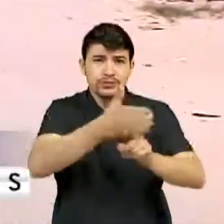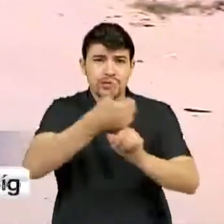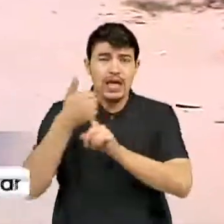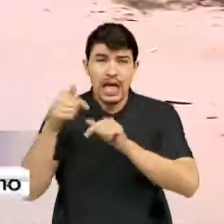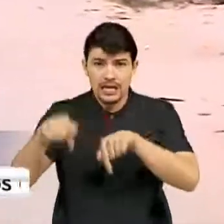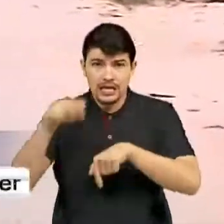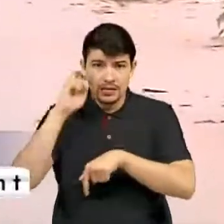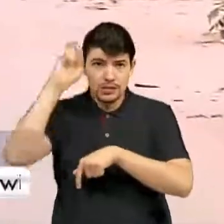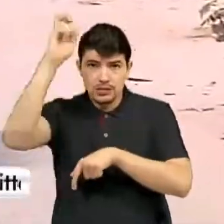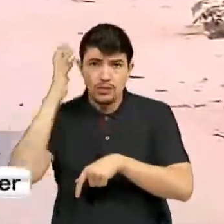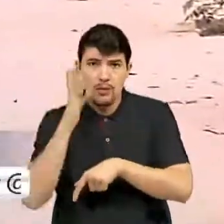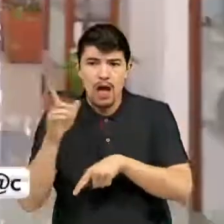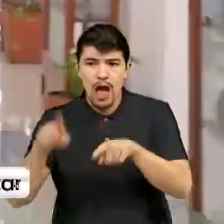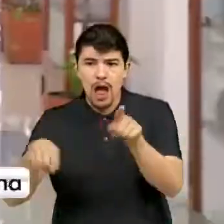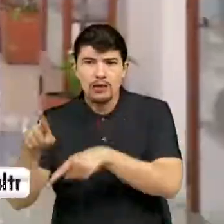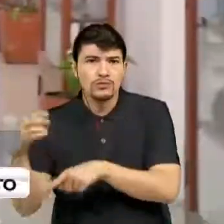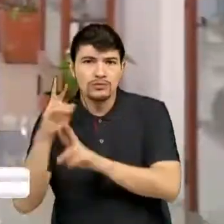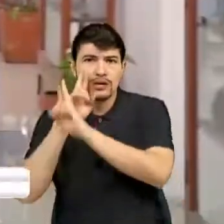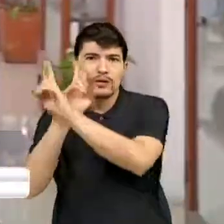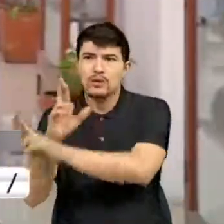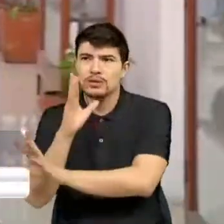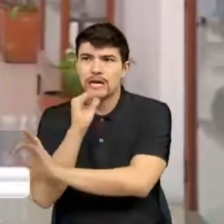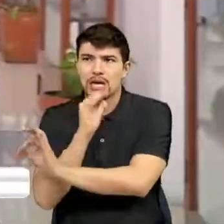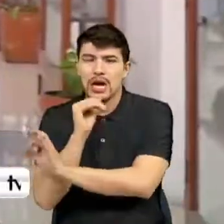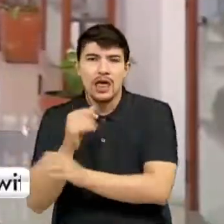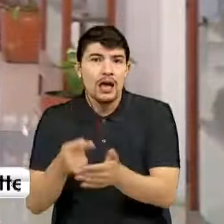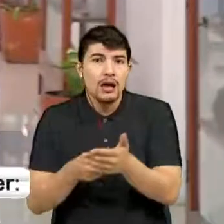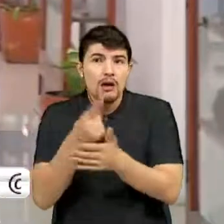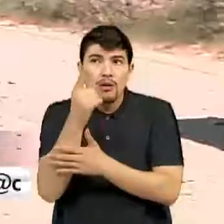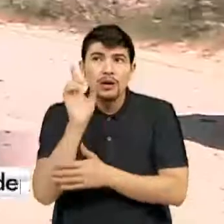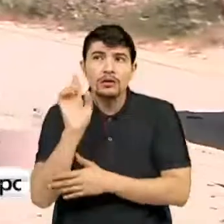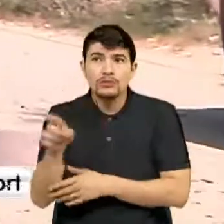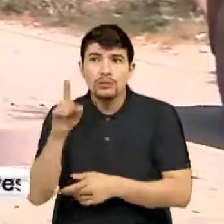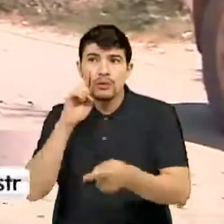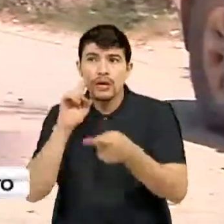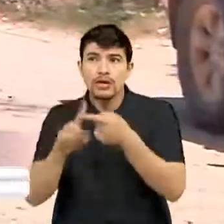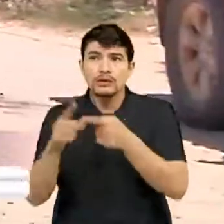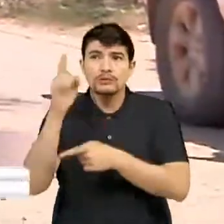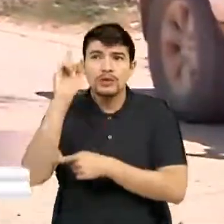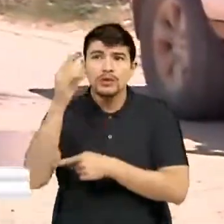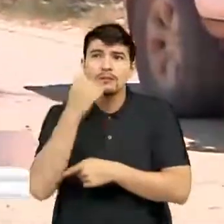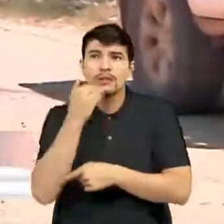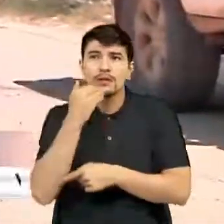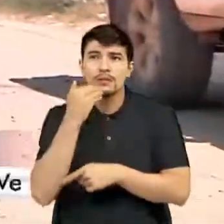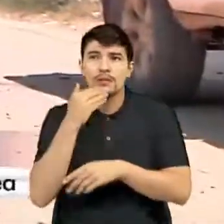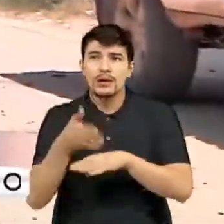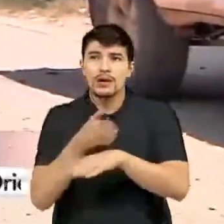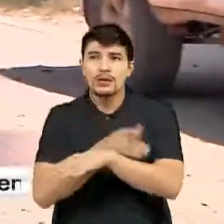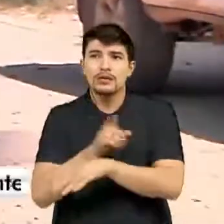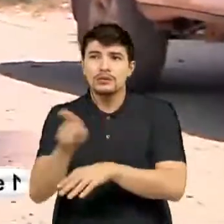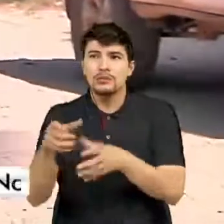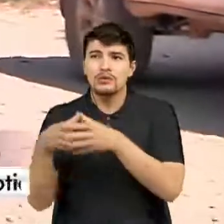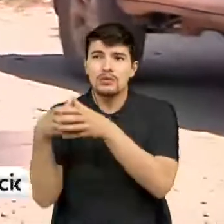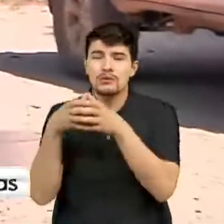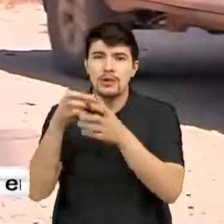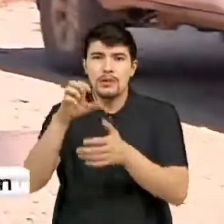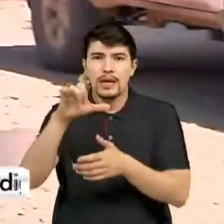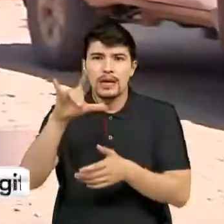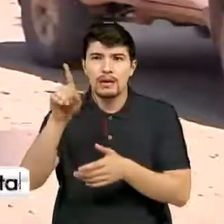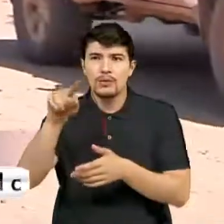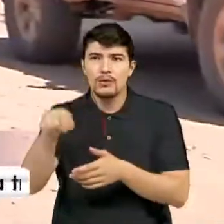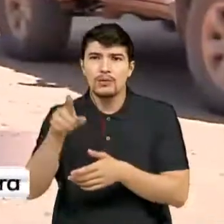ya que muchos de esos no han sido reconocidos sólo los que son de fines políticos como los que se han atribuido el grupo armado a los pelusos